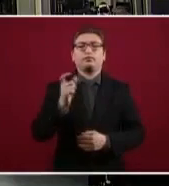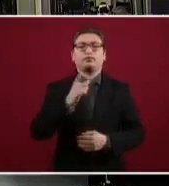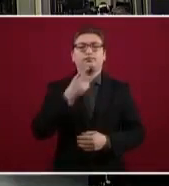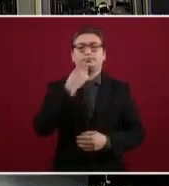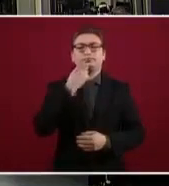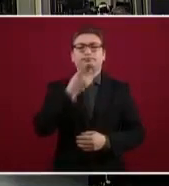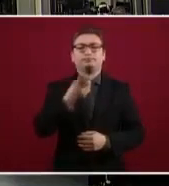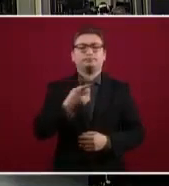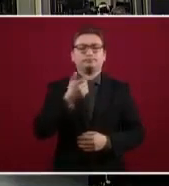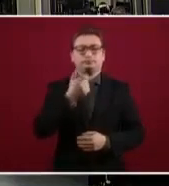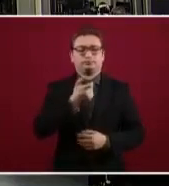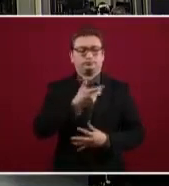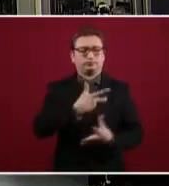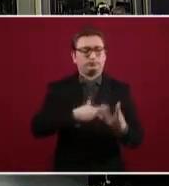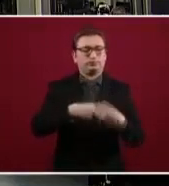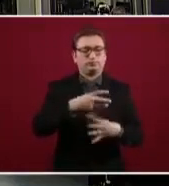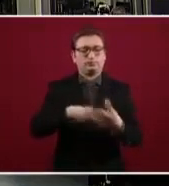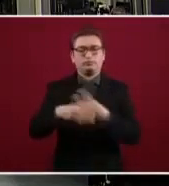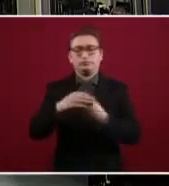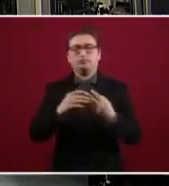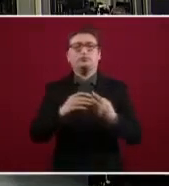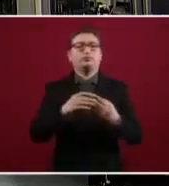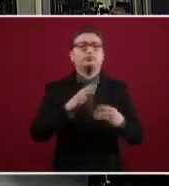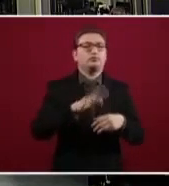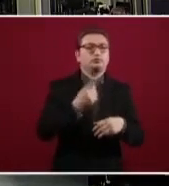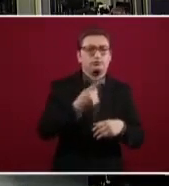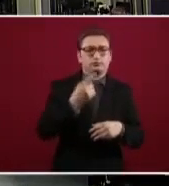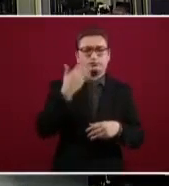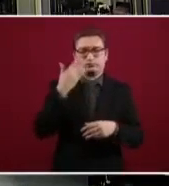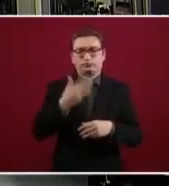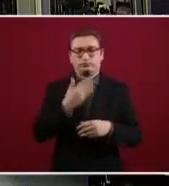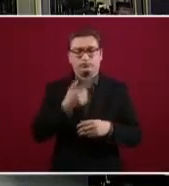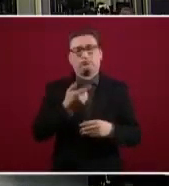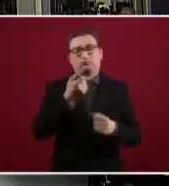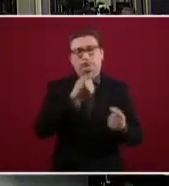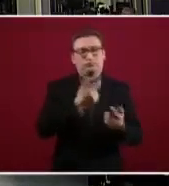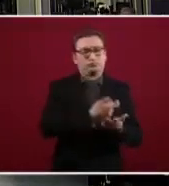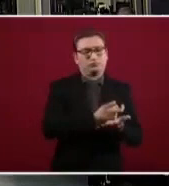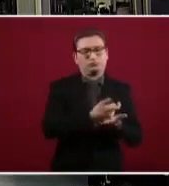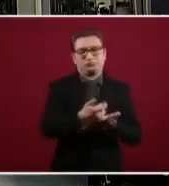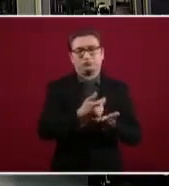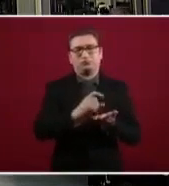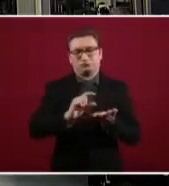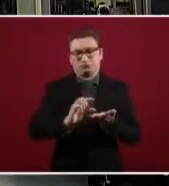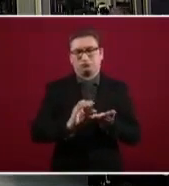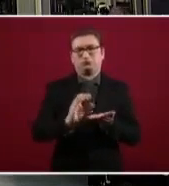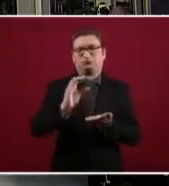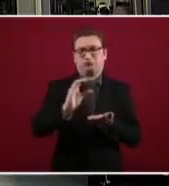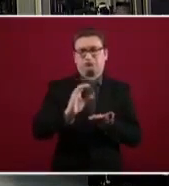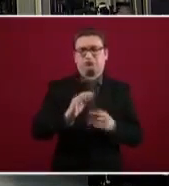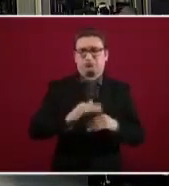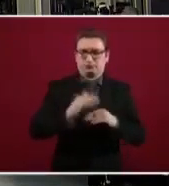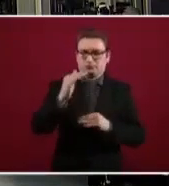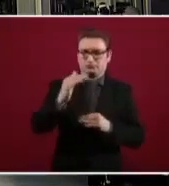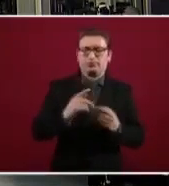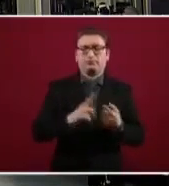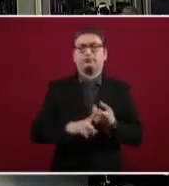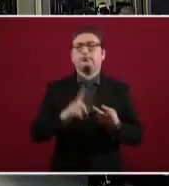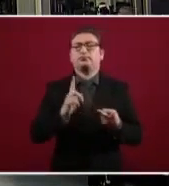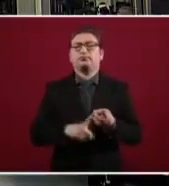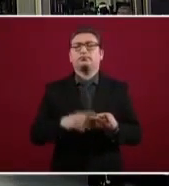crecido el poder adquisitivo por varios factores entre ellos el aumento del salario mínimo el aumento de